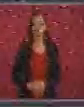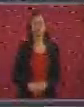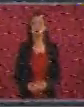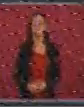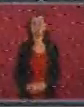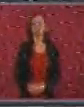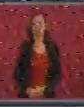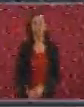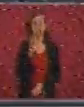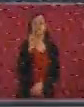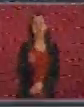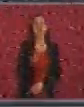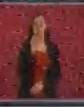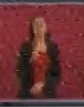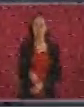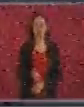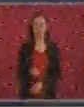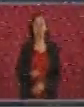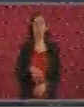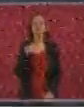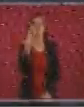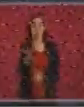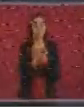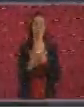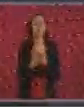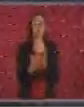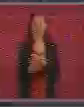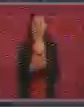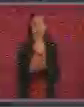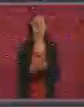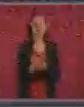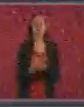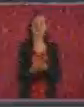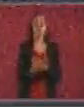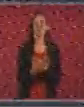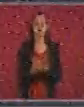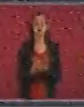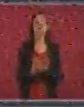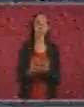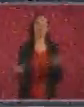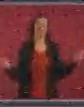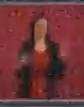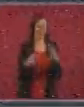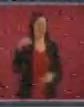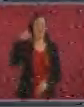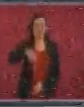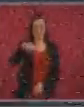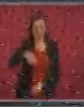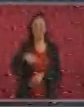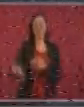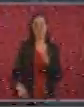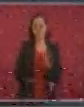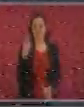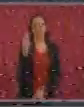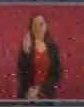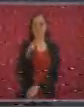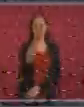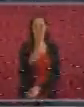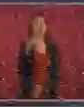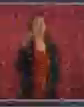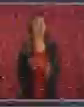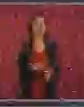ganar. ¿Servirá para polarizar aún más el país? Sí, yo creo que esto